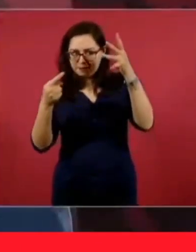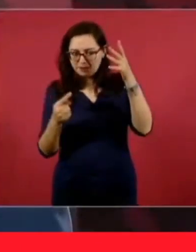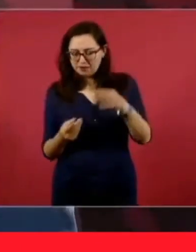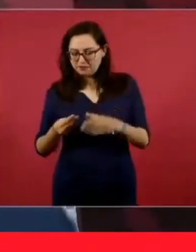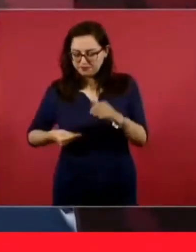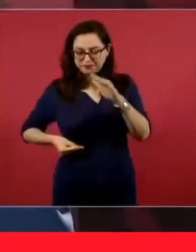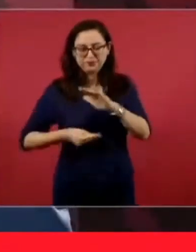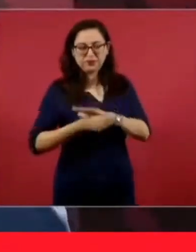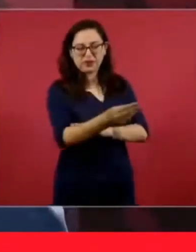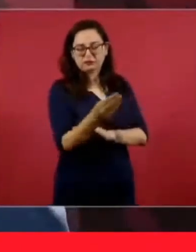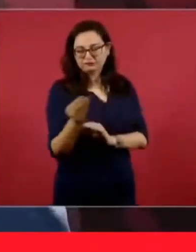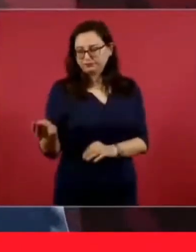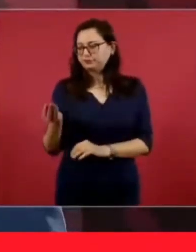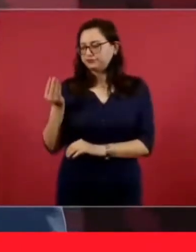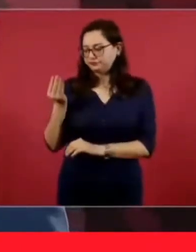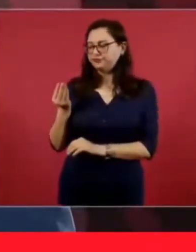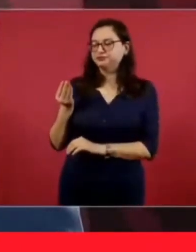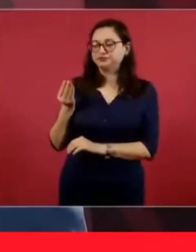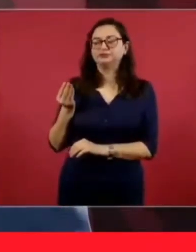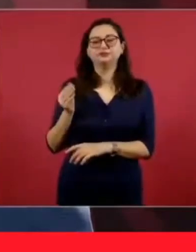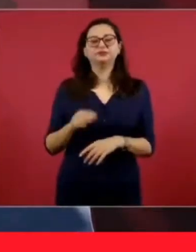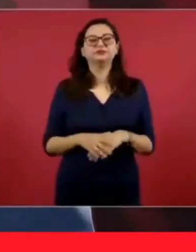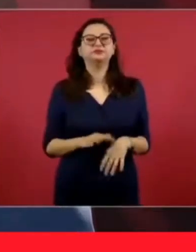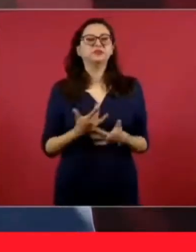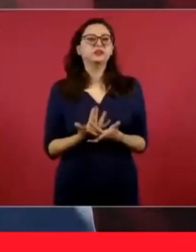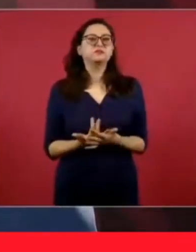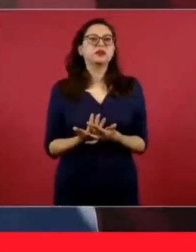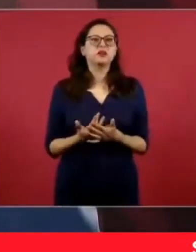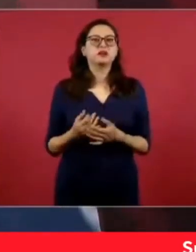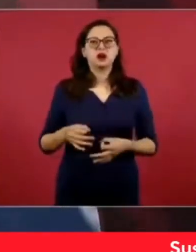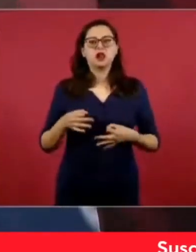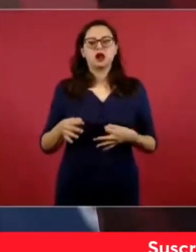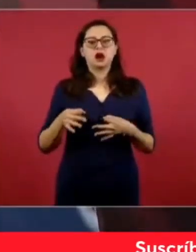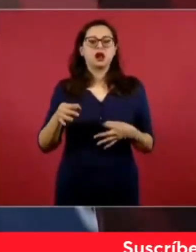o en el espacio que significan las redes sociales.